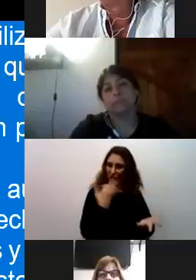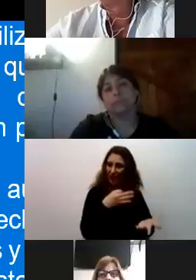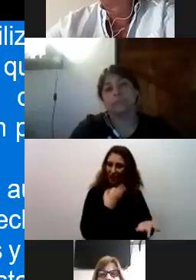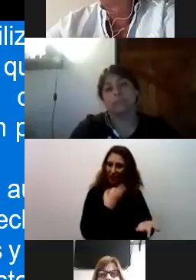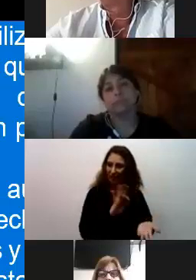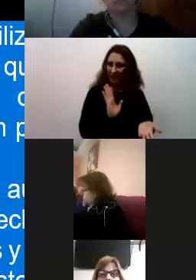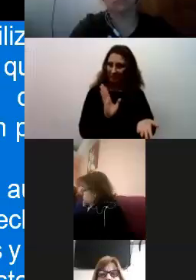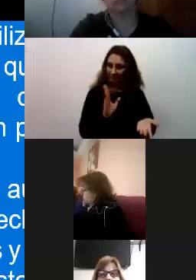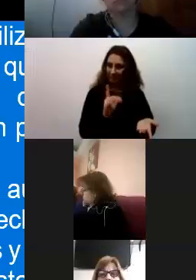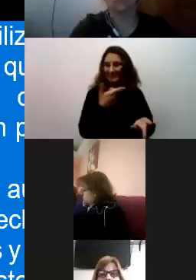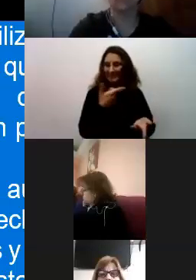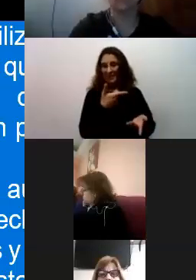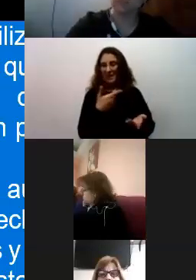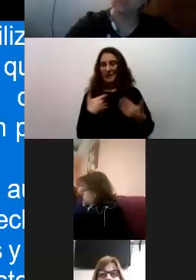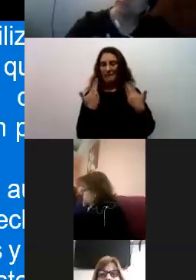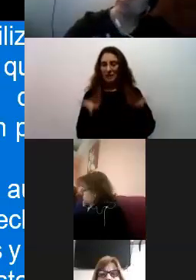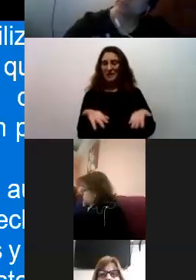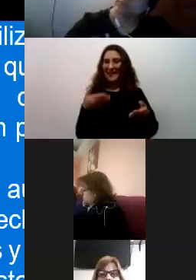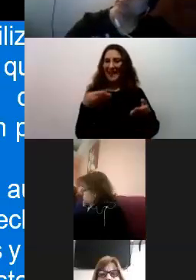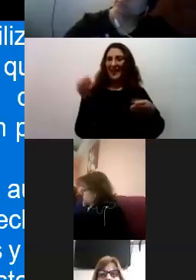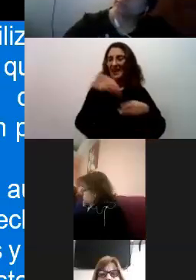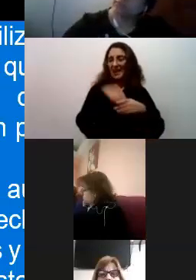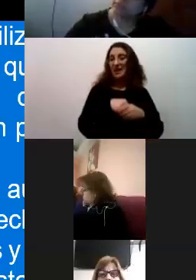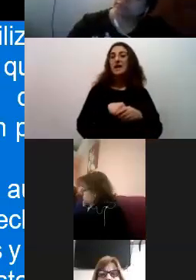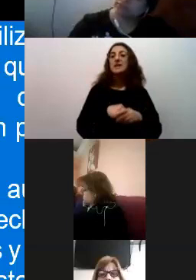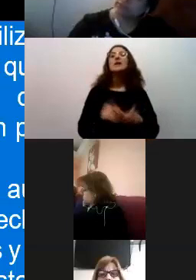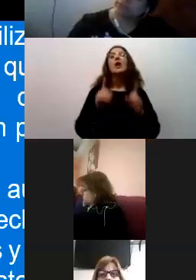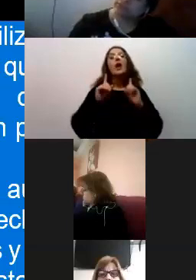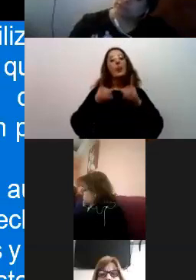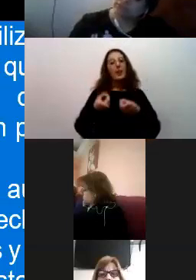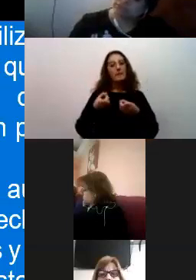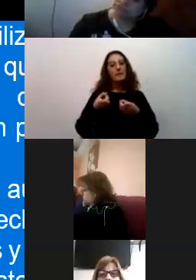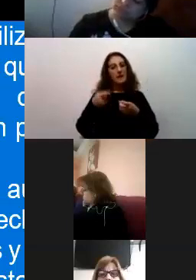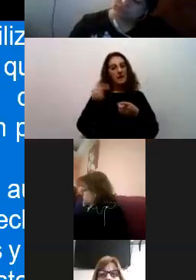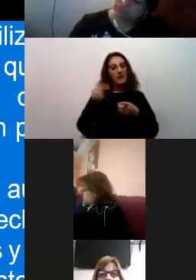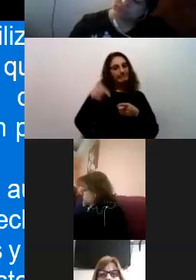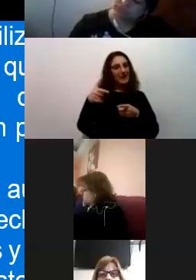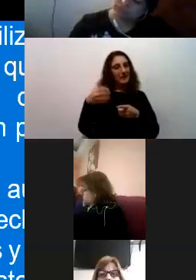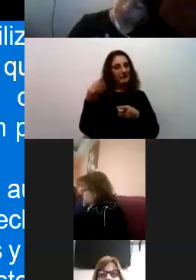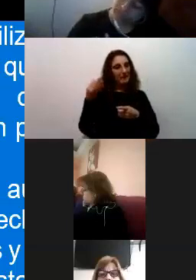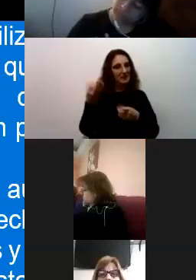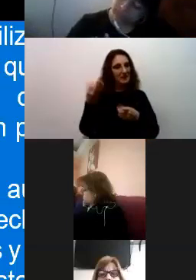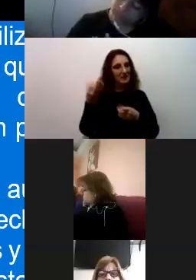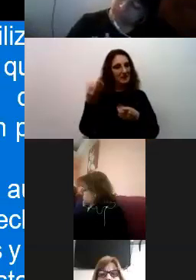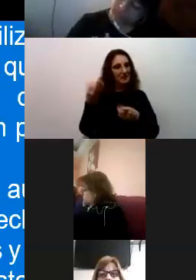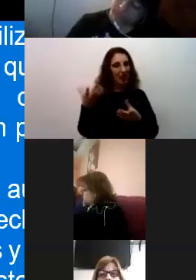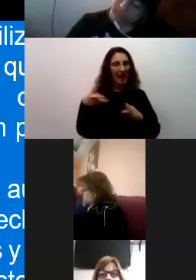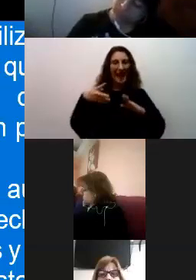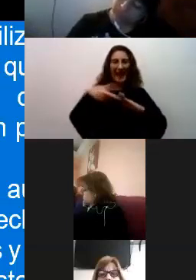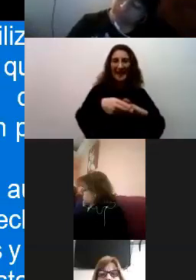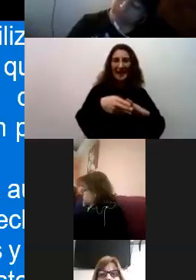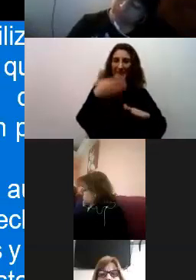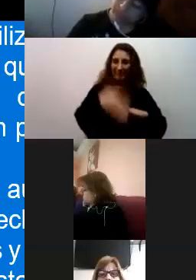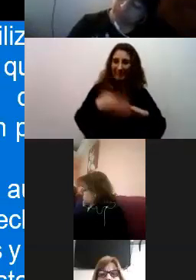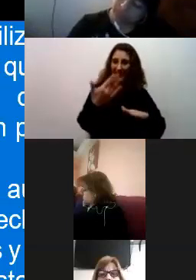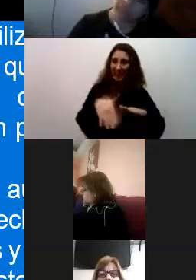integración. Además, con particular referencia al caso de autos, ese límite constituye un impedimento para